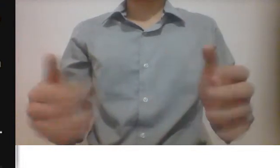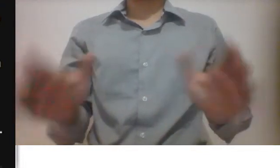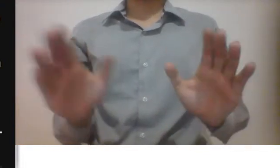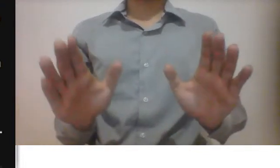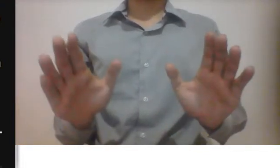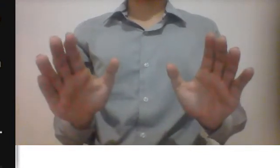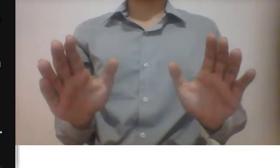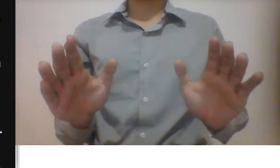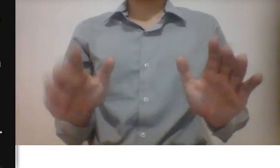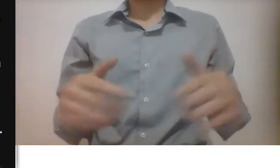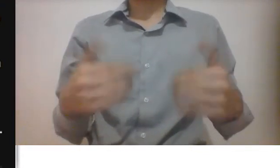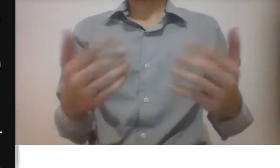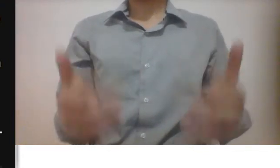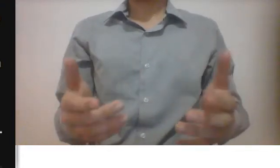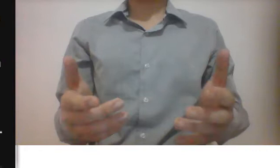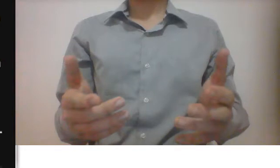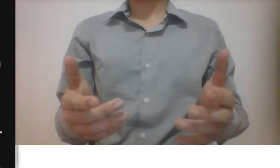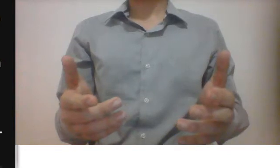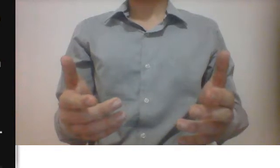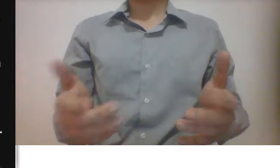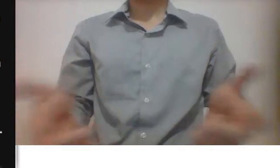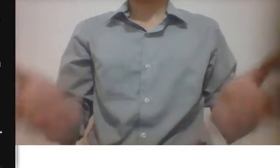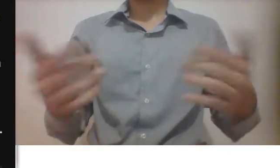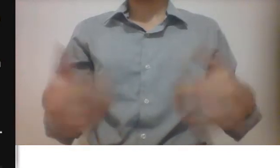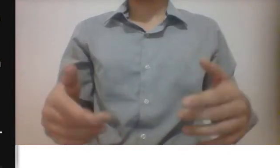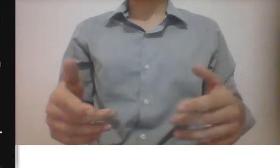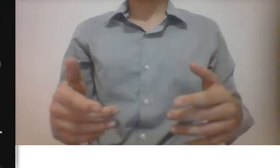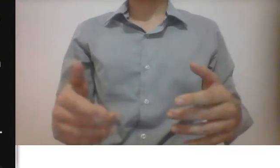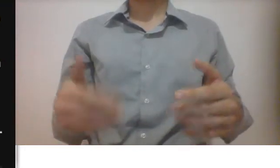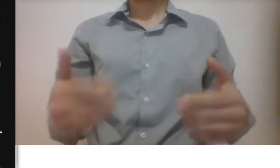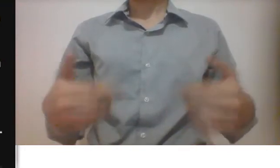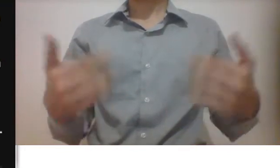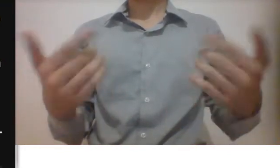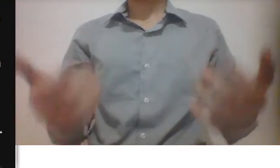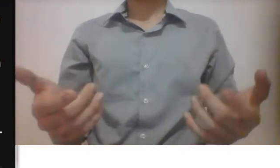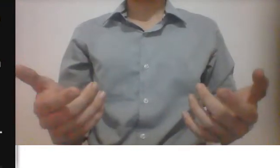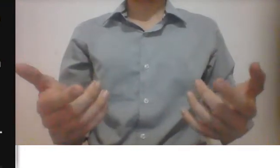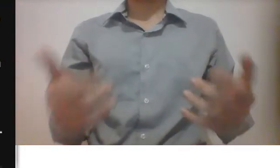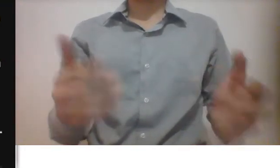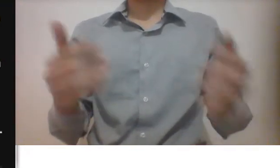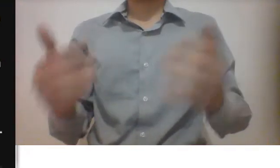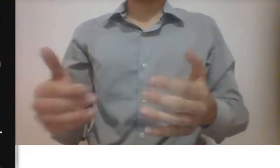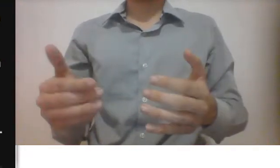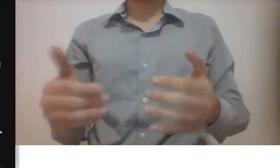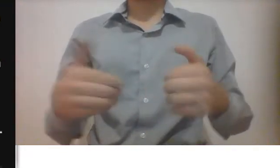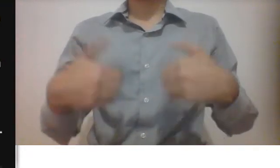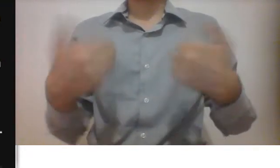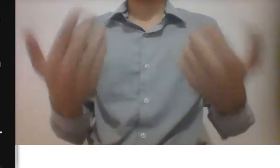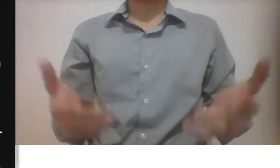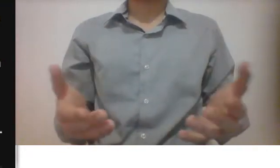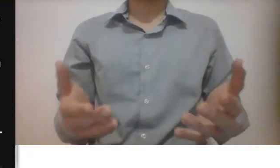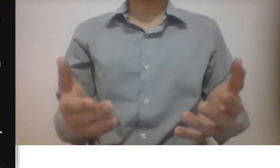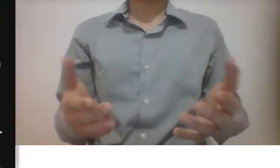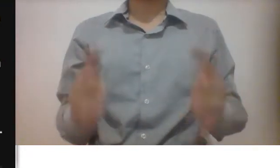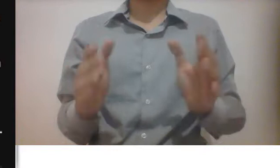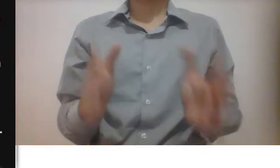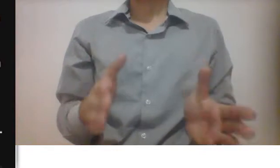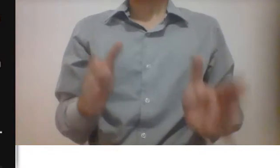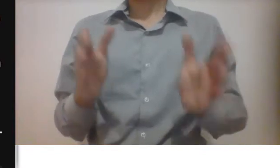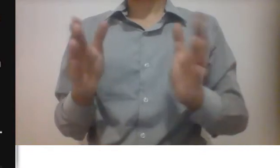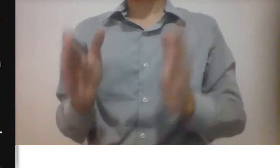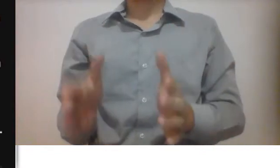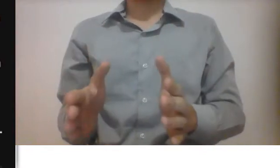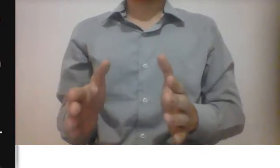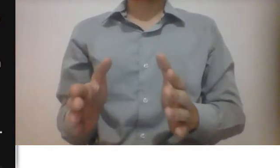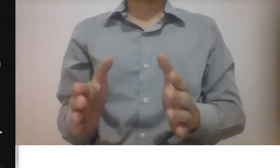SAT, porque recordemos que este no es el único funcionario de la anterior administración que está siendo investigado por el mismo SAT, por la Secretaría de Hacienda y Crédito Público